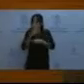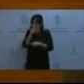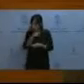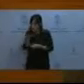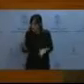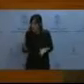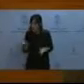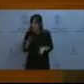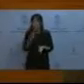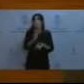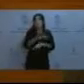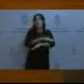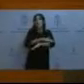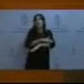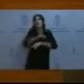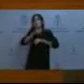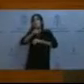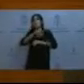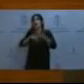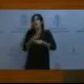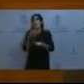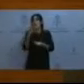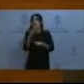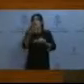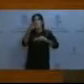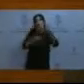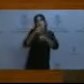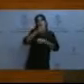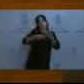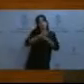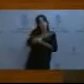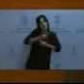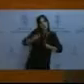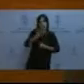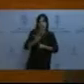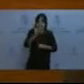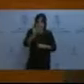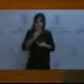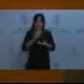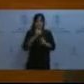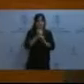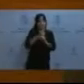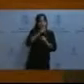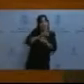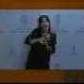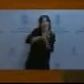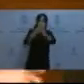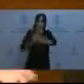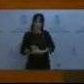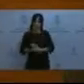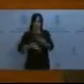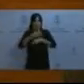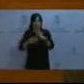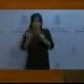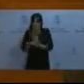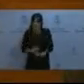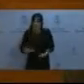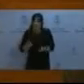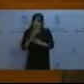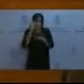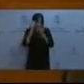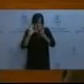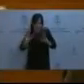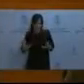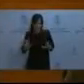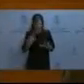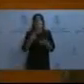¿qué ha hecho su Gobierno para que no se utilice la leche y combatir esta mala praxis? Sospechamos que nada. En resumen, termino como inicié esta pregunta